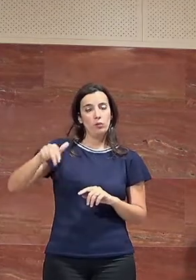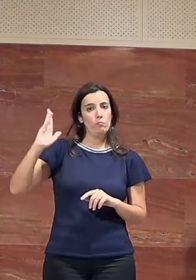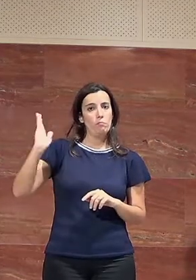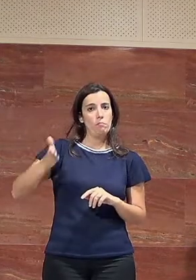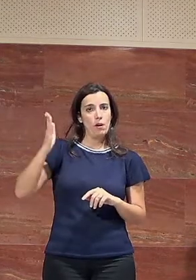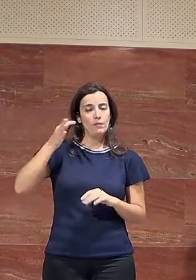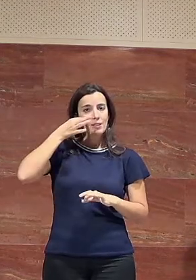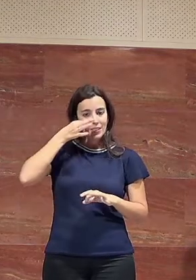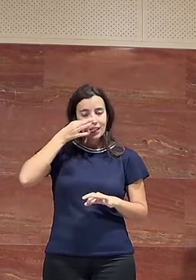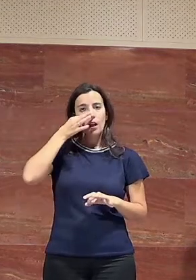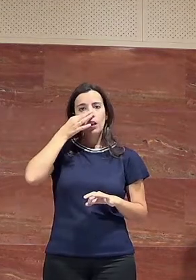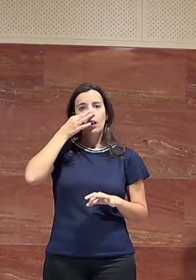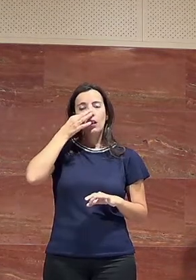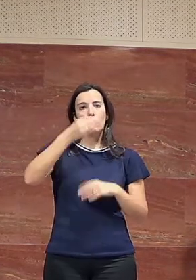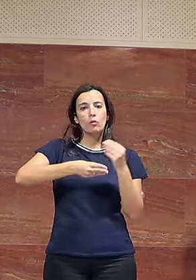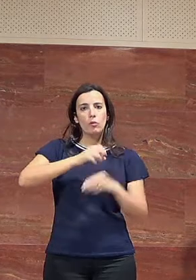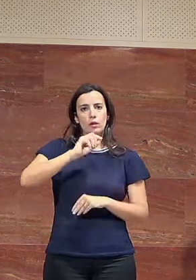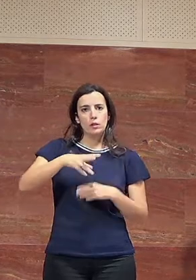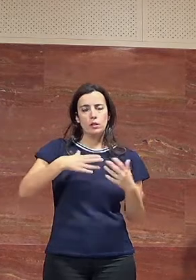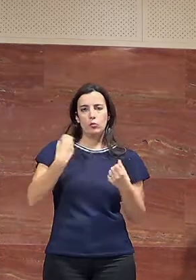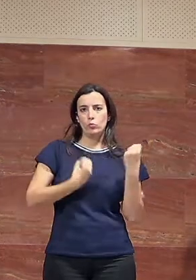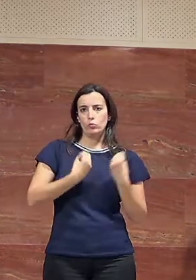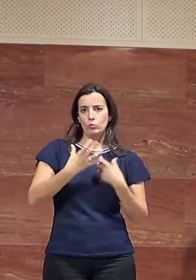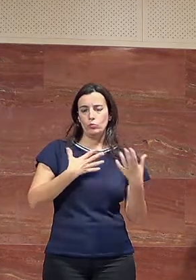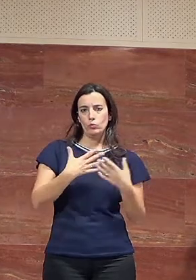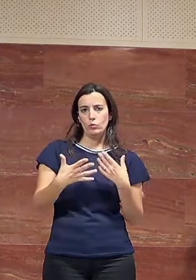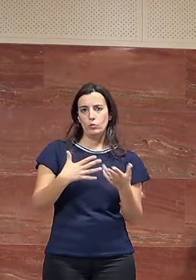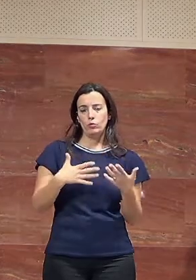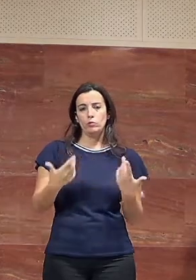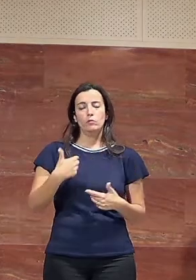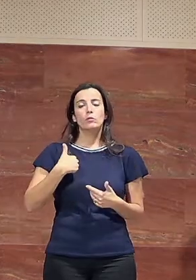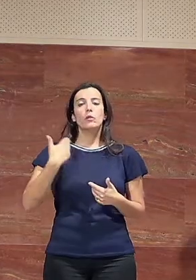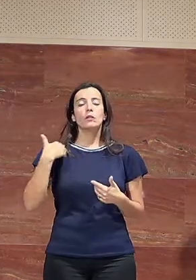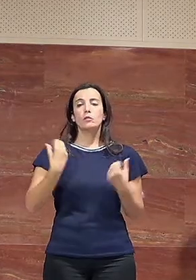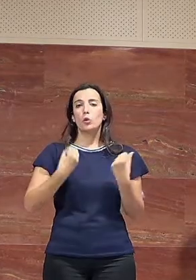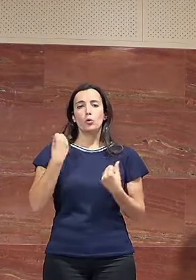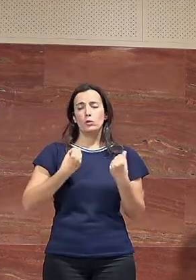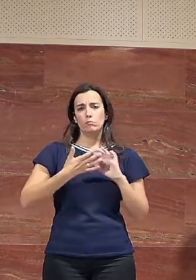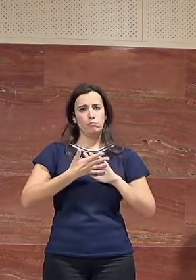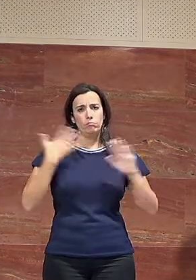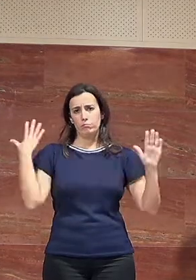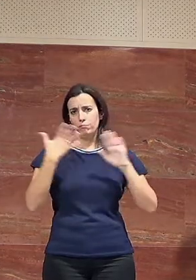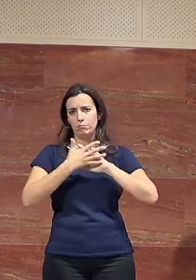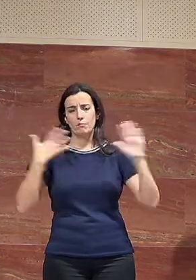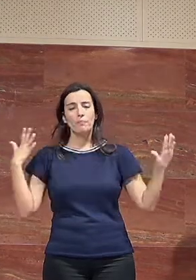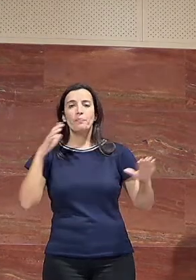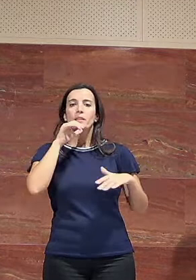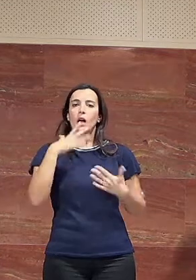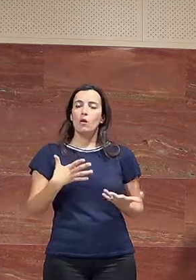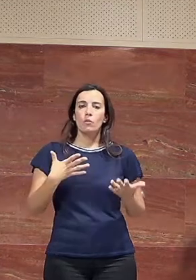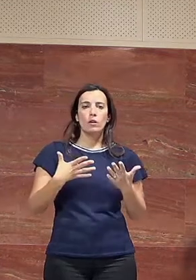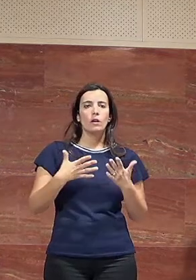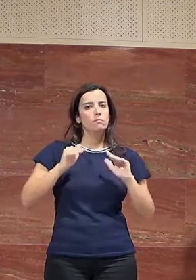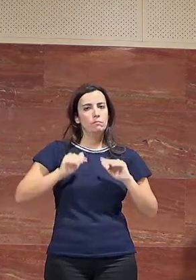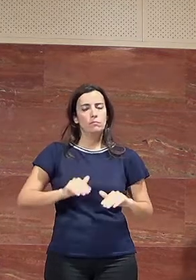comete el conductor. Entonces, igual que yo antes corría mucho con el coche y ahora corro muy poquito porque